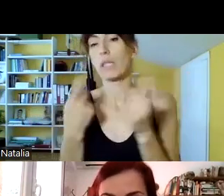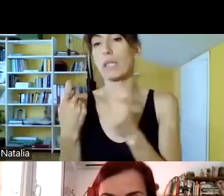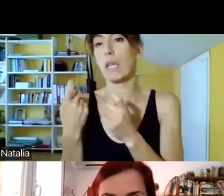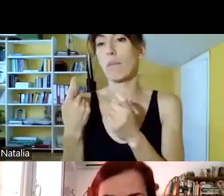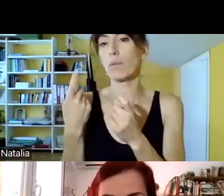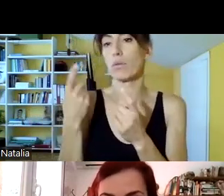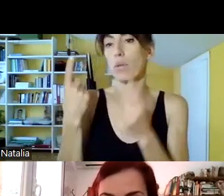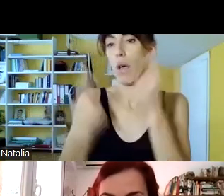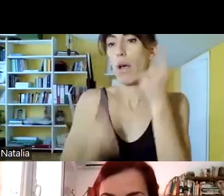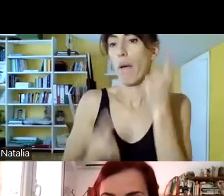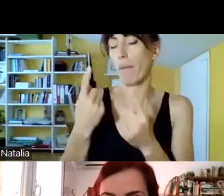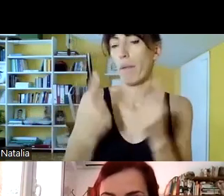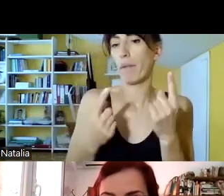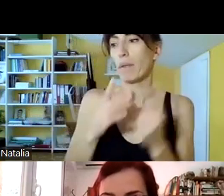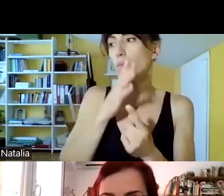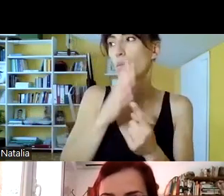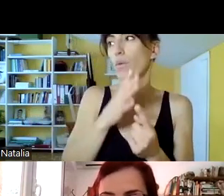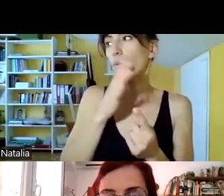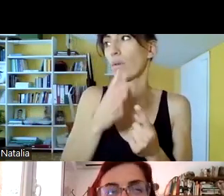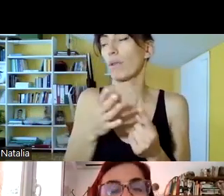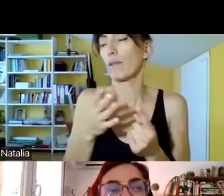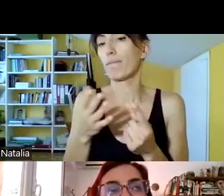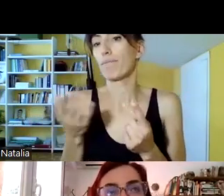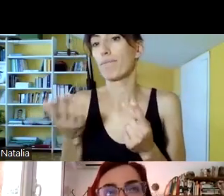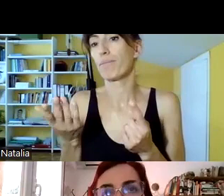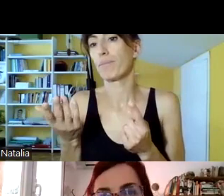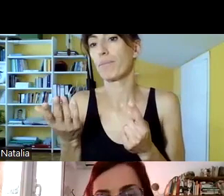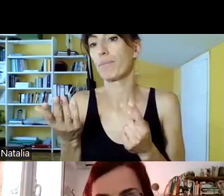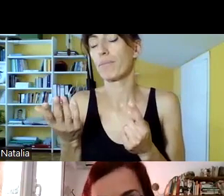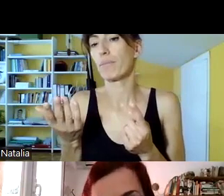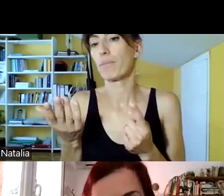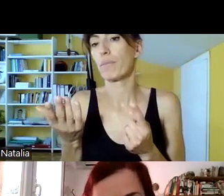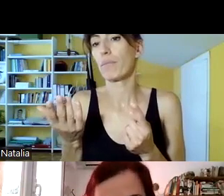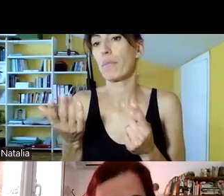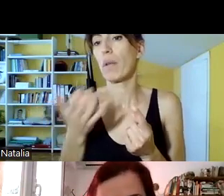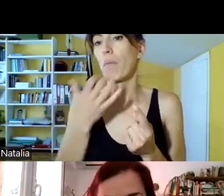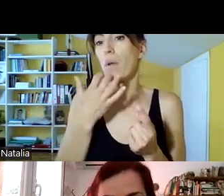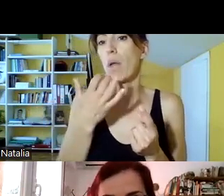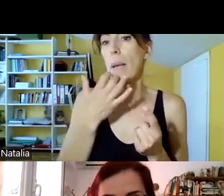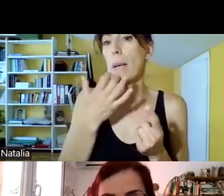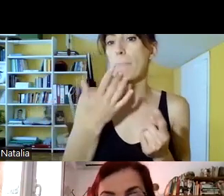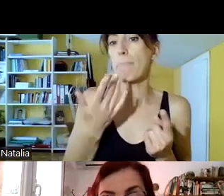Porque pues igual que el ponerse las gafas moradas